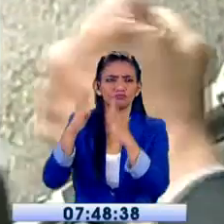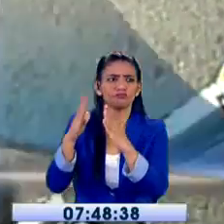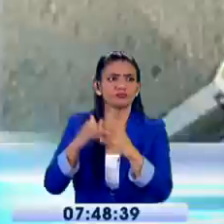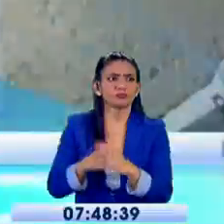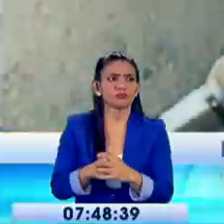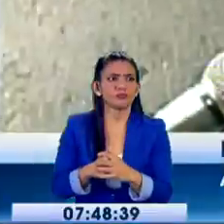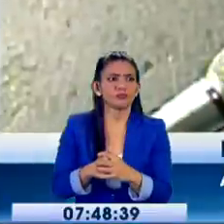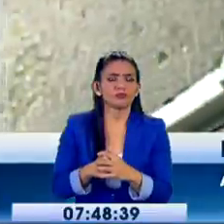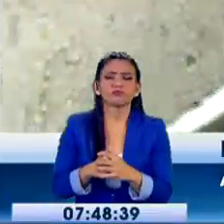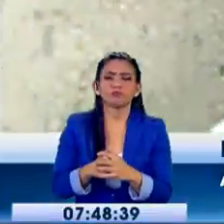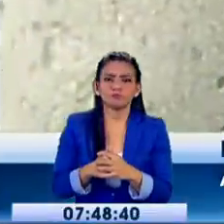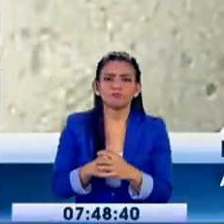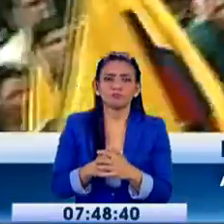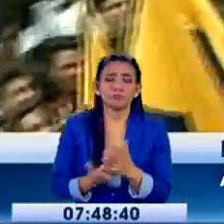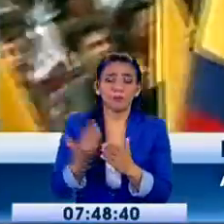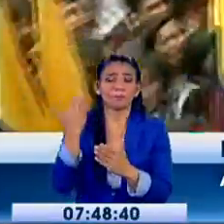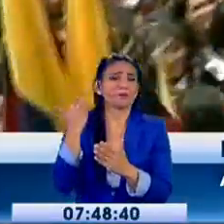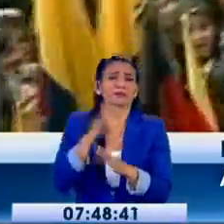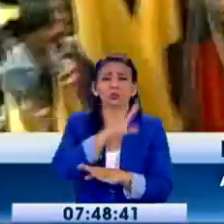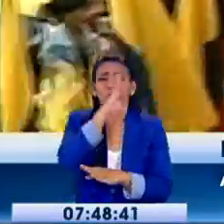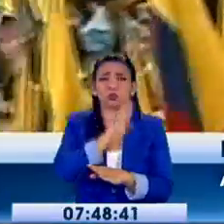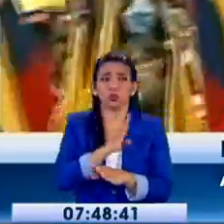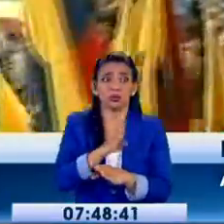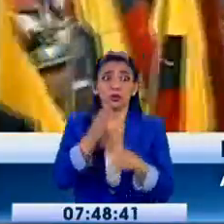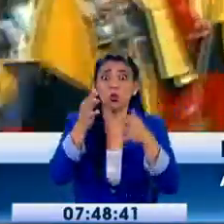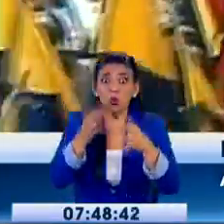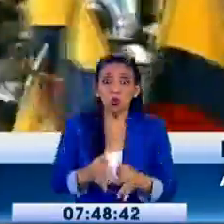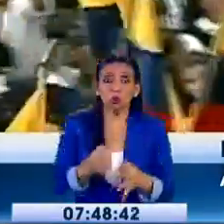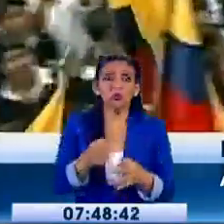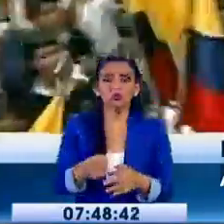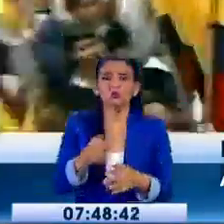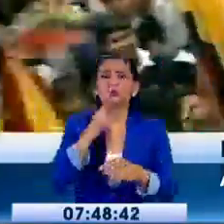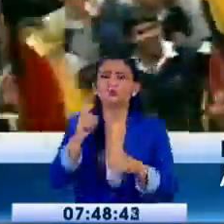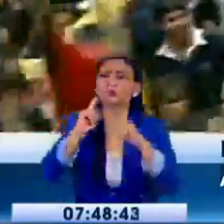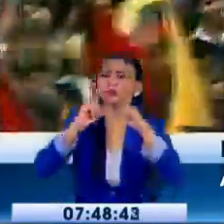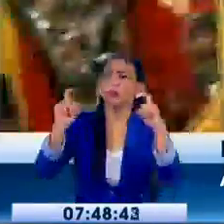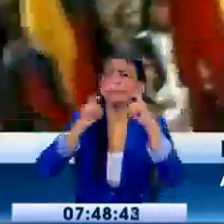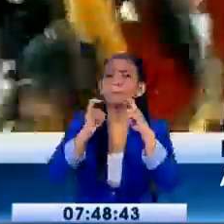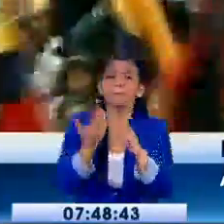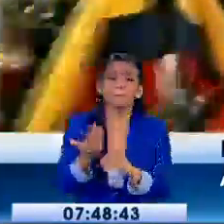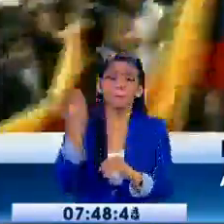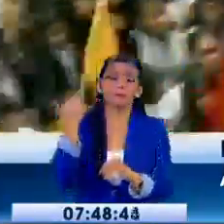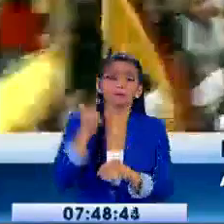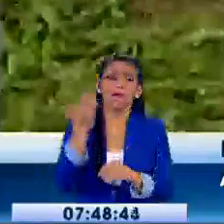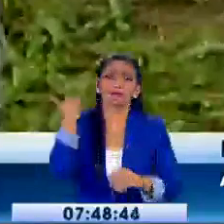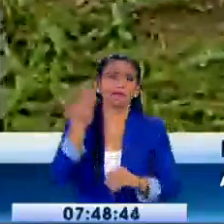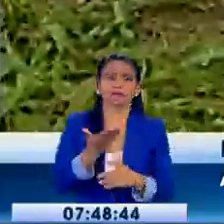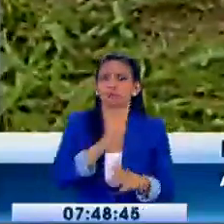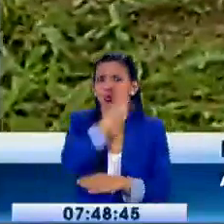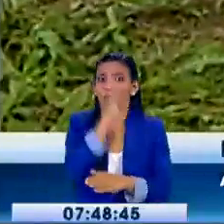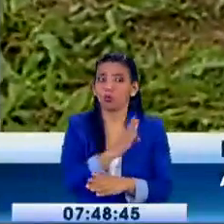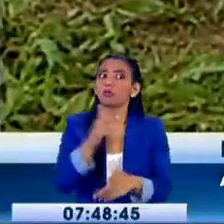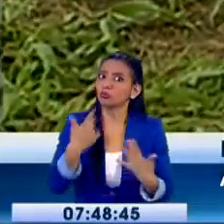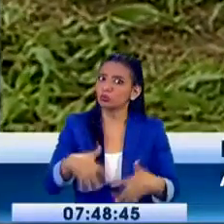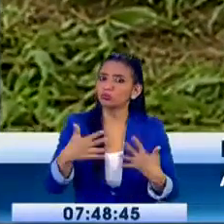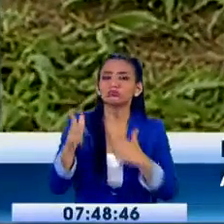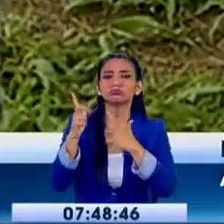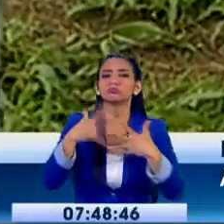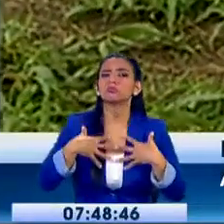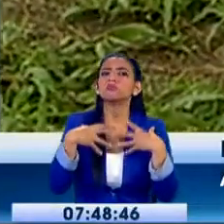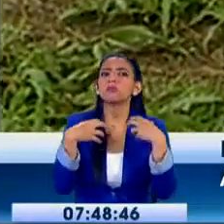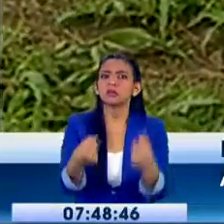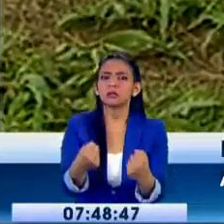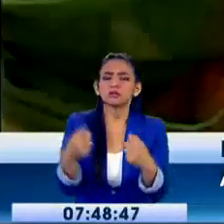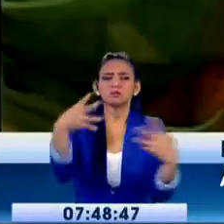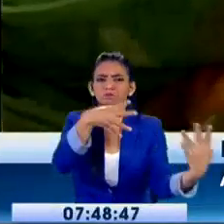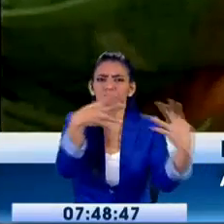retrocedido ni un paso hacia atrás. En esos días ni un paso atrás se escuchó en todos los rincones de la patria. Valientes soldados combatieron en